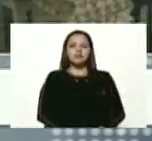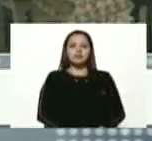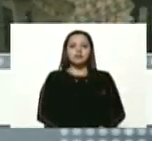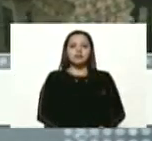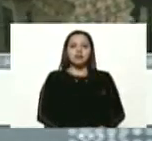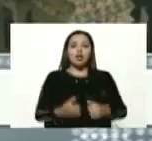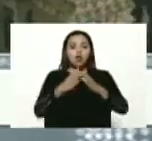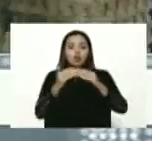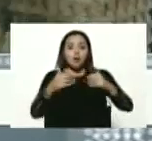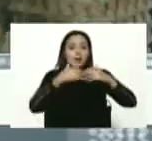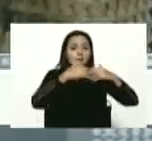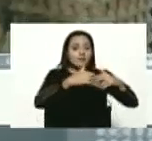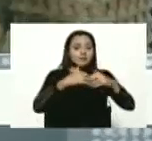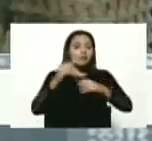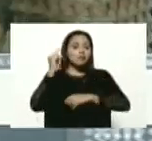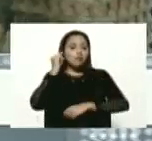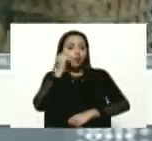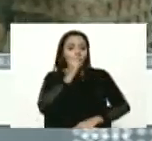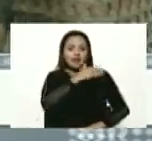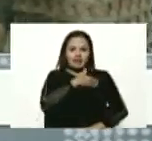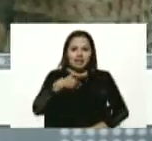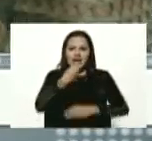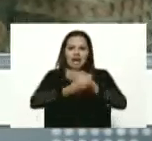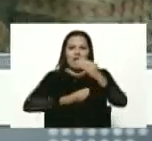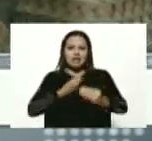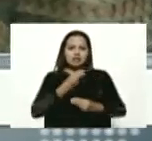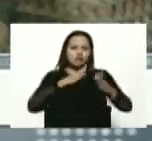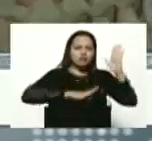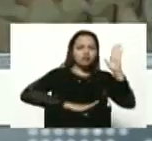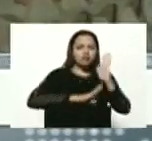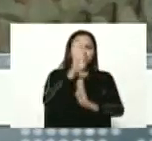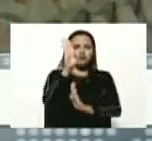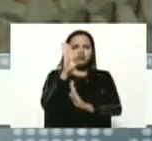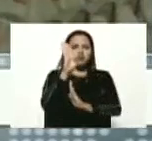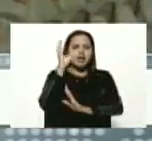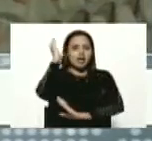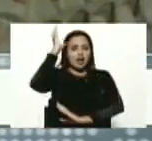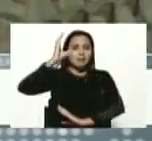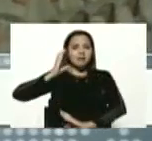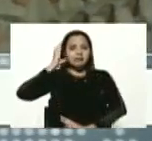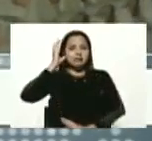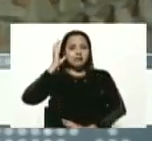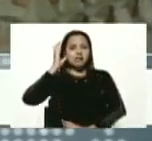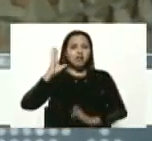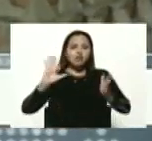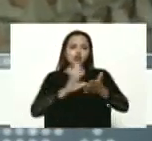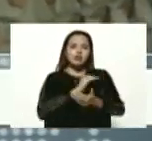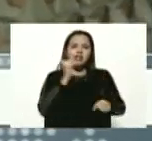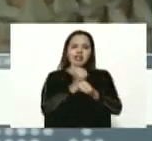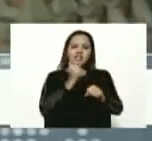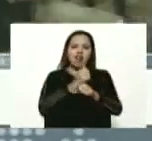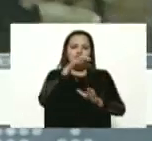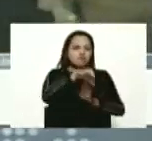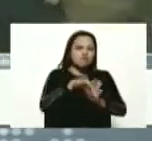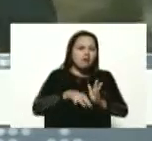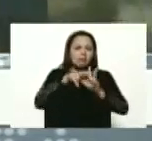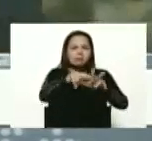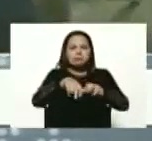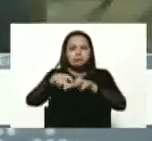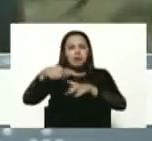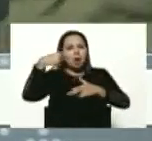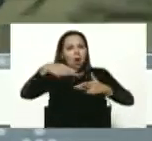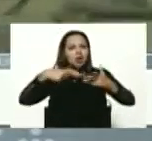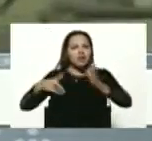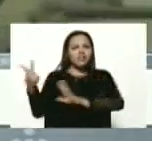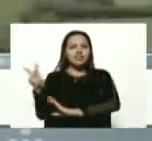Todos los empresarios y empresarias que quieran producir y desarrollar la capacidad de las fuerzas productivas venezolanas a la